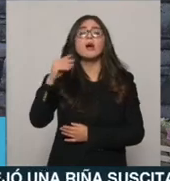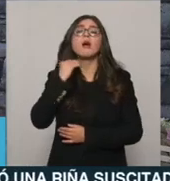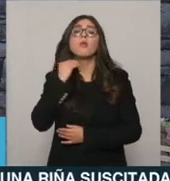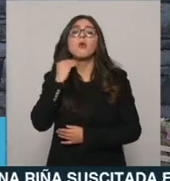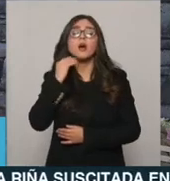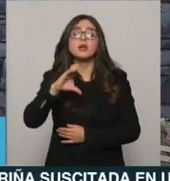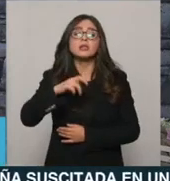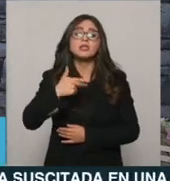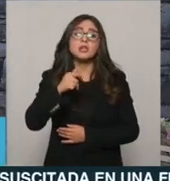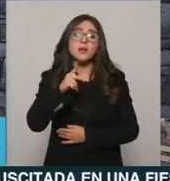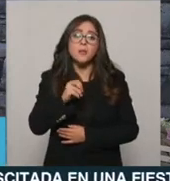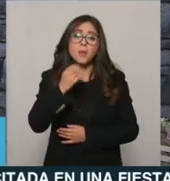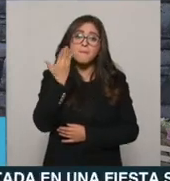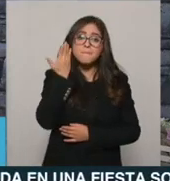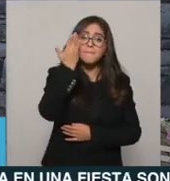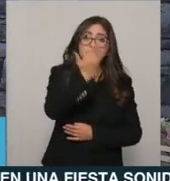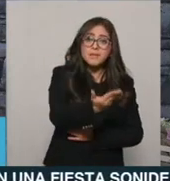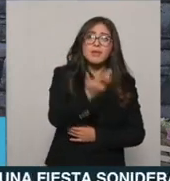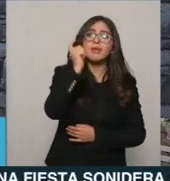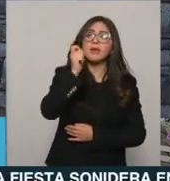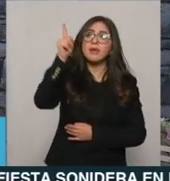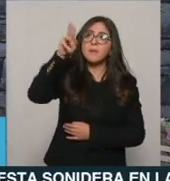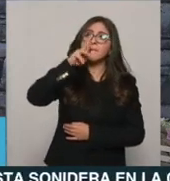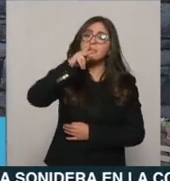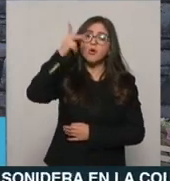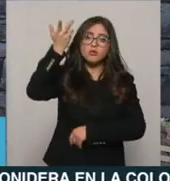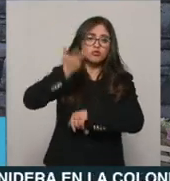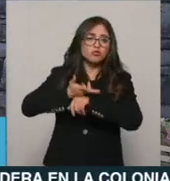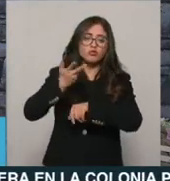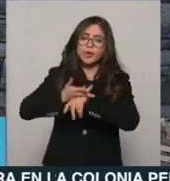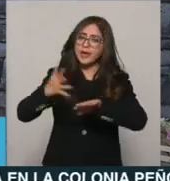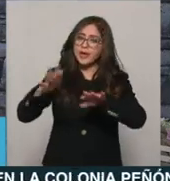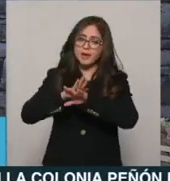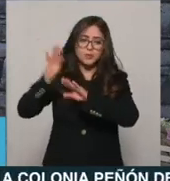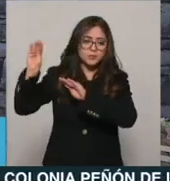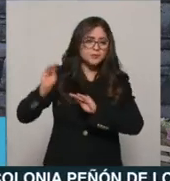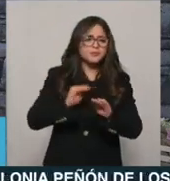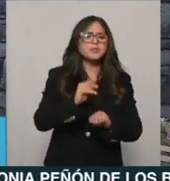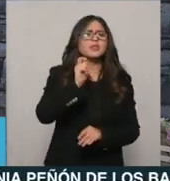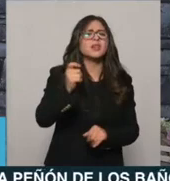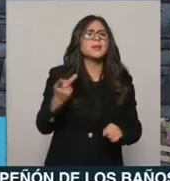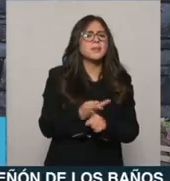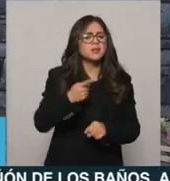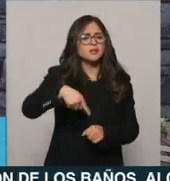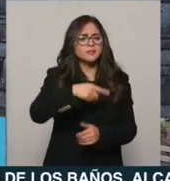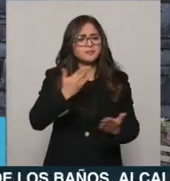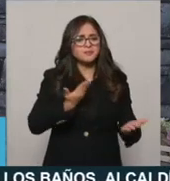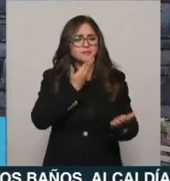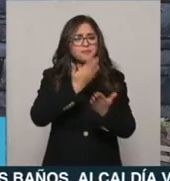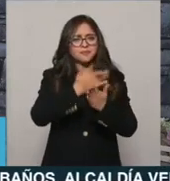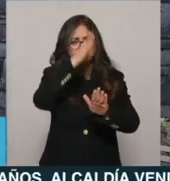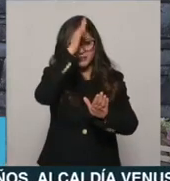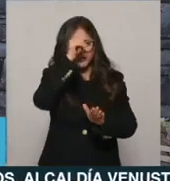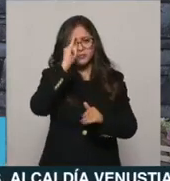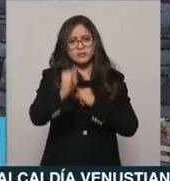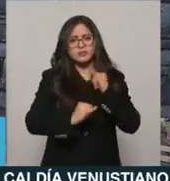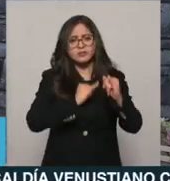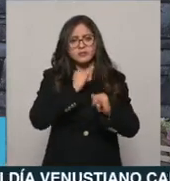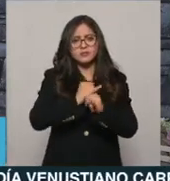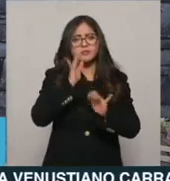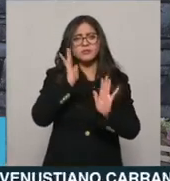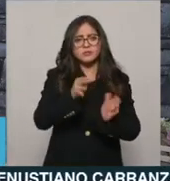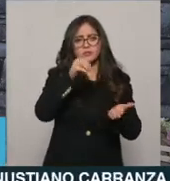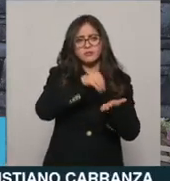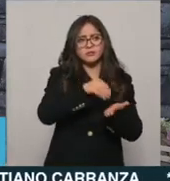a solicitar una extradición a nuestro país. ¿Qué dicen los tratados internacionales? ¿Esto sería posible porque se le ha dictado ya una sentencia en los